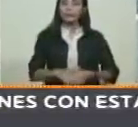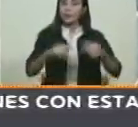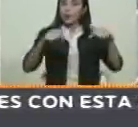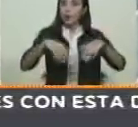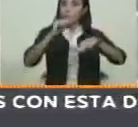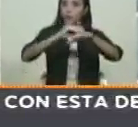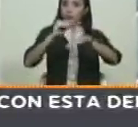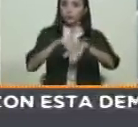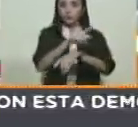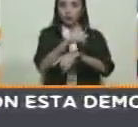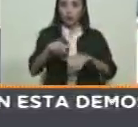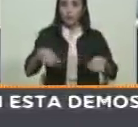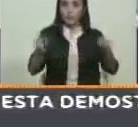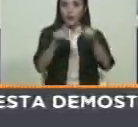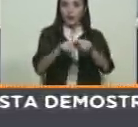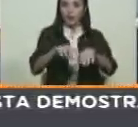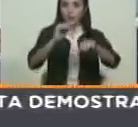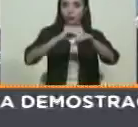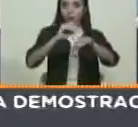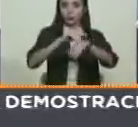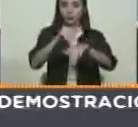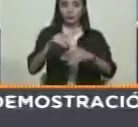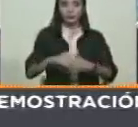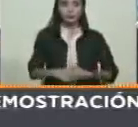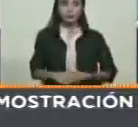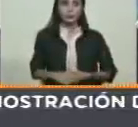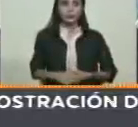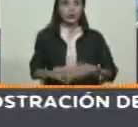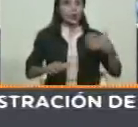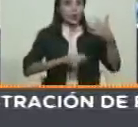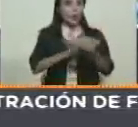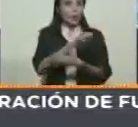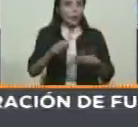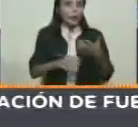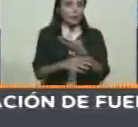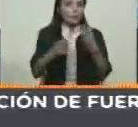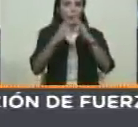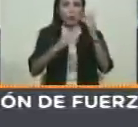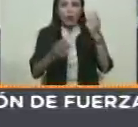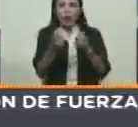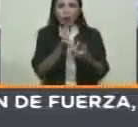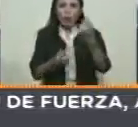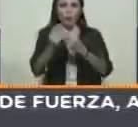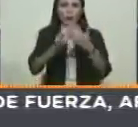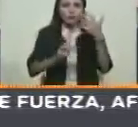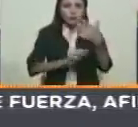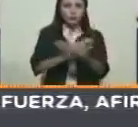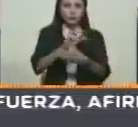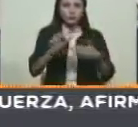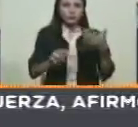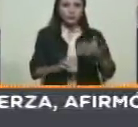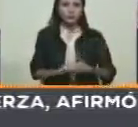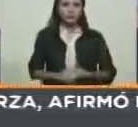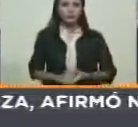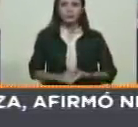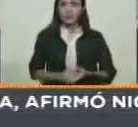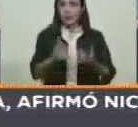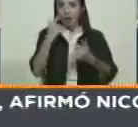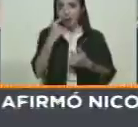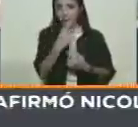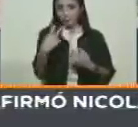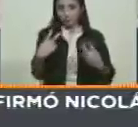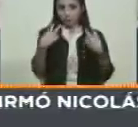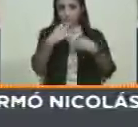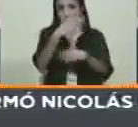decirte lo mismo la guerra económica ha recrudecido contra el pueblo los tenemos en la mira